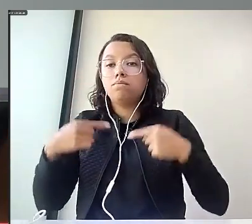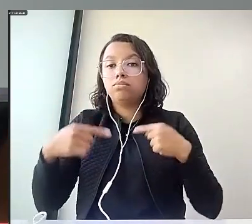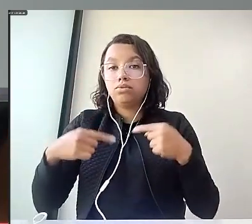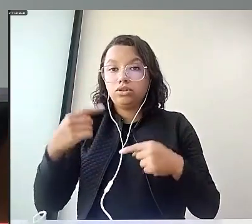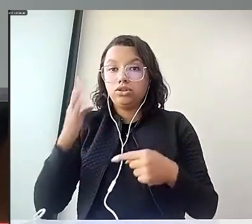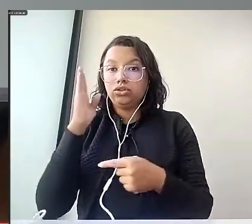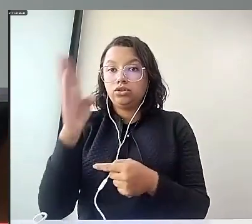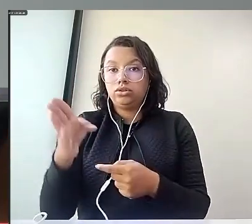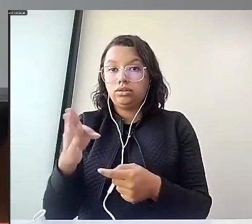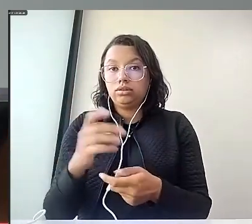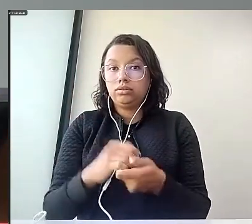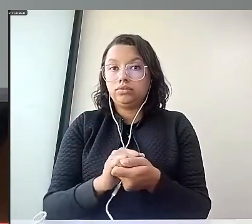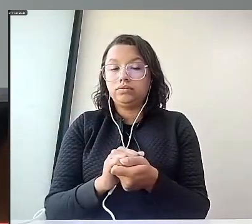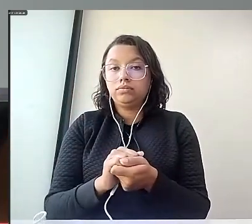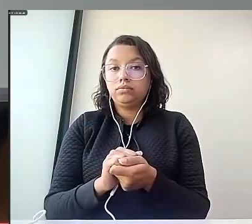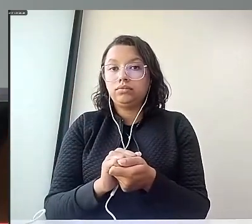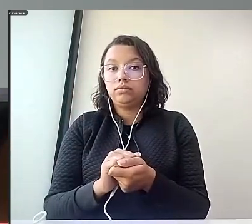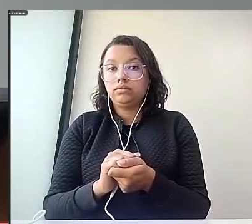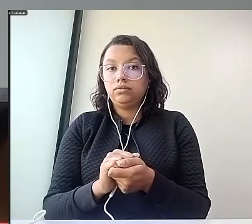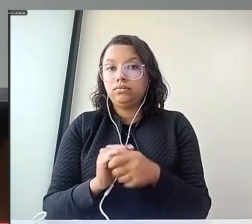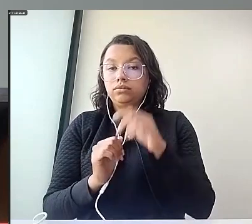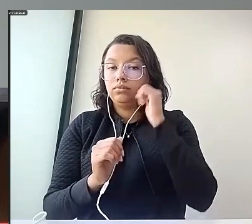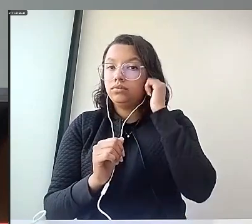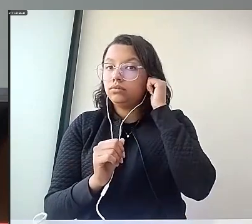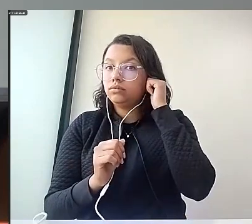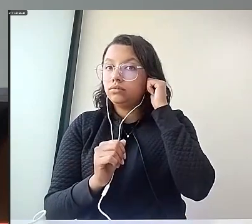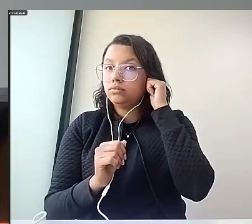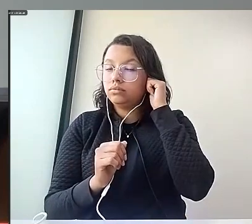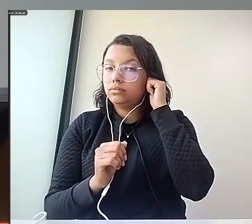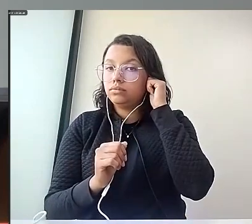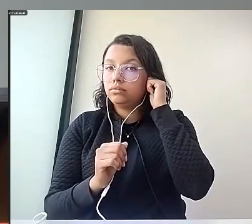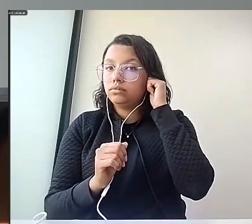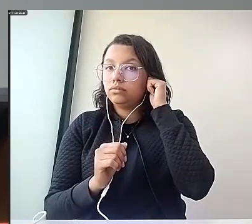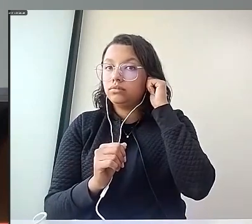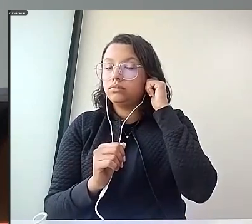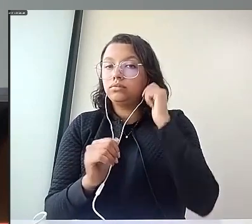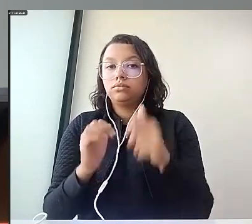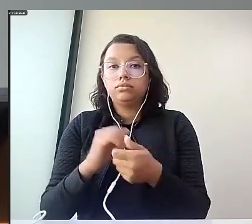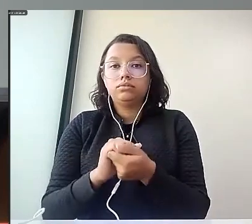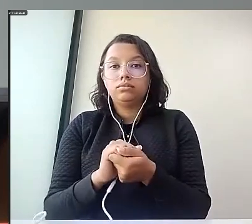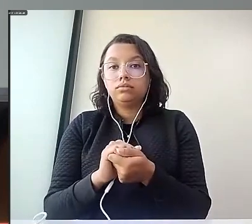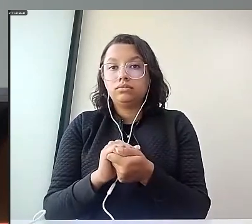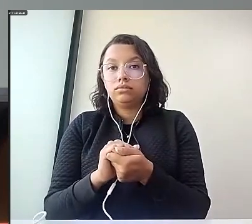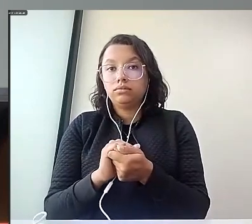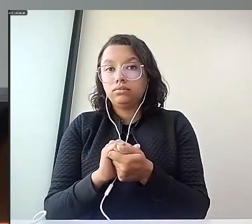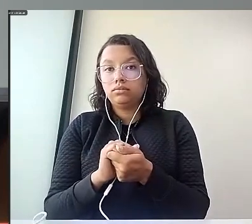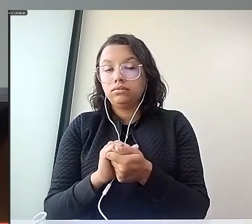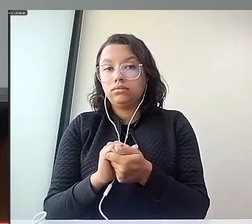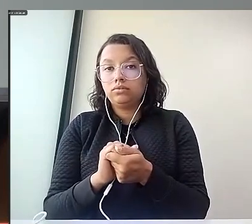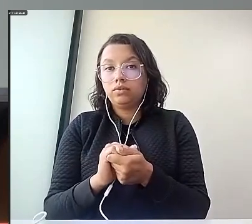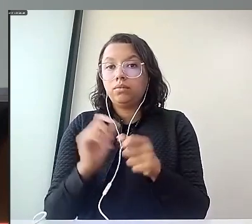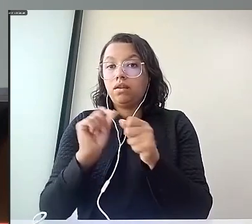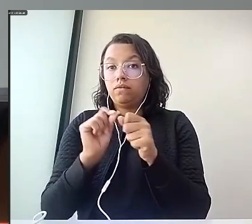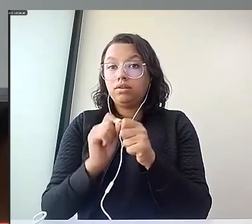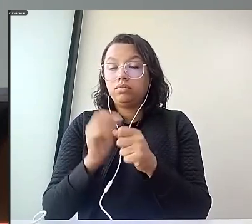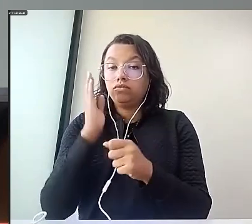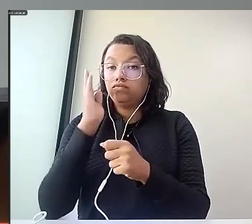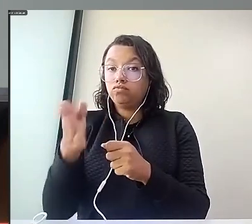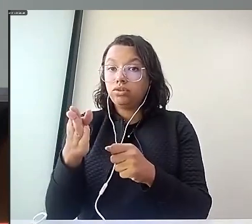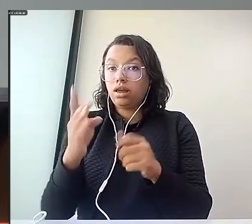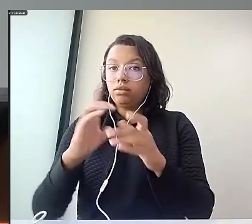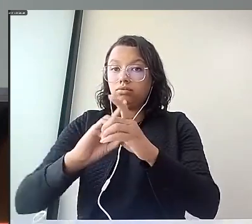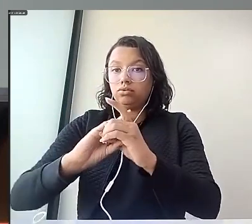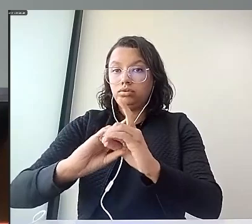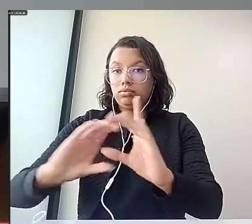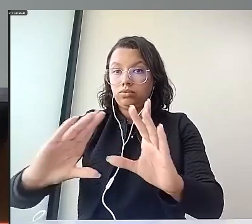pueblo, unos intentos para desarrollar una forma directa de democracia. El